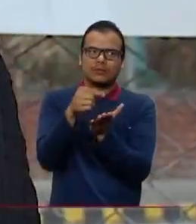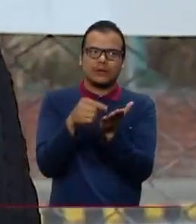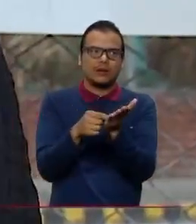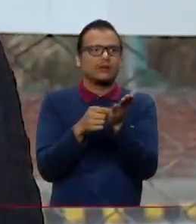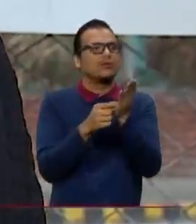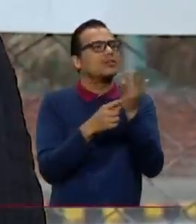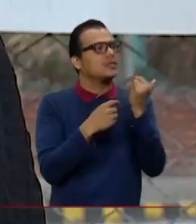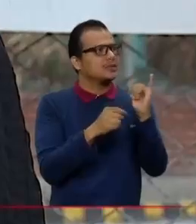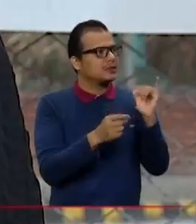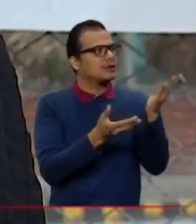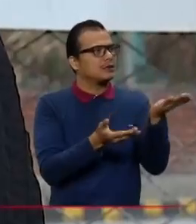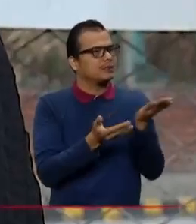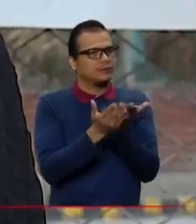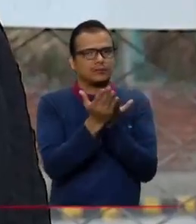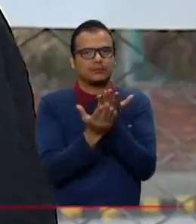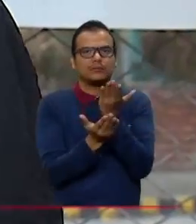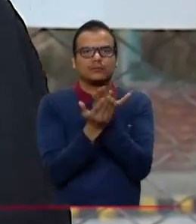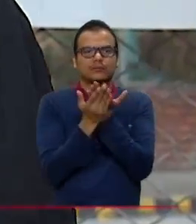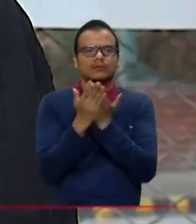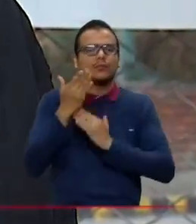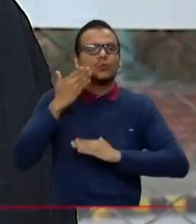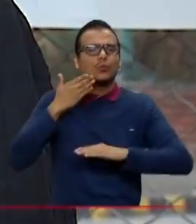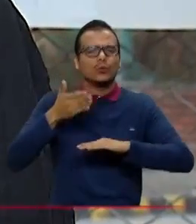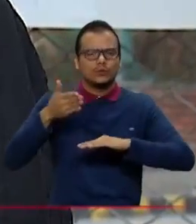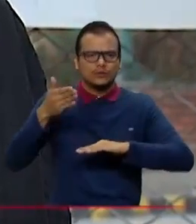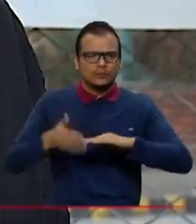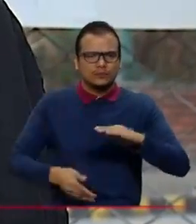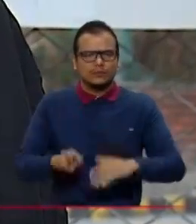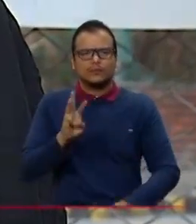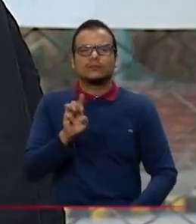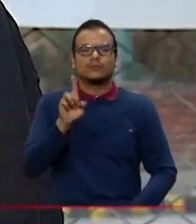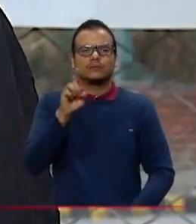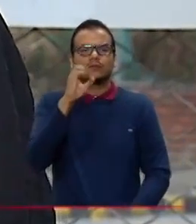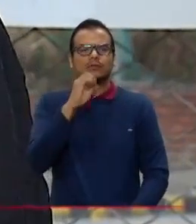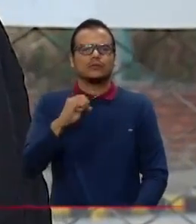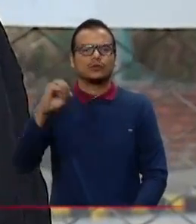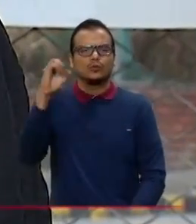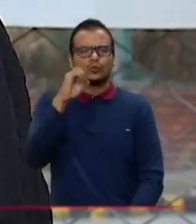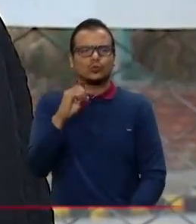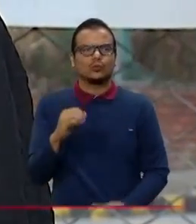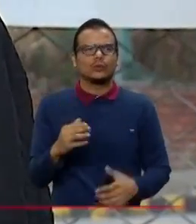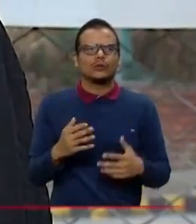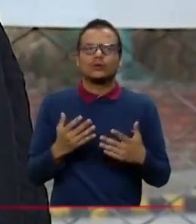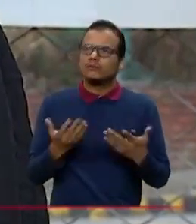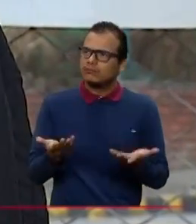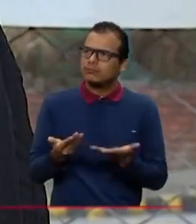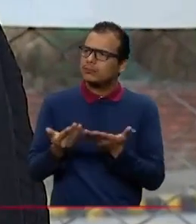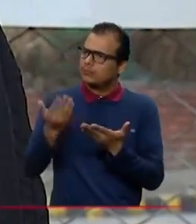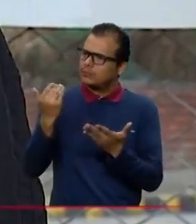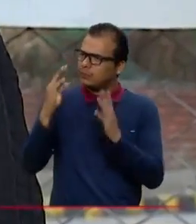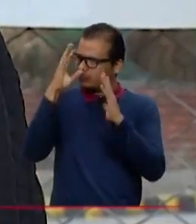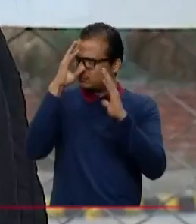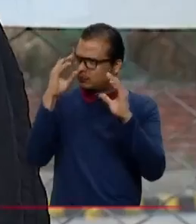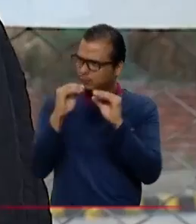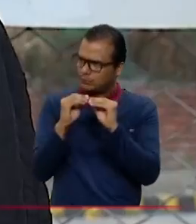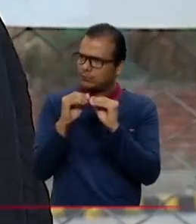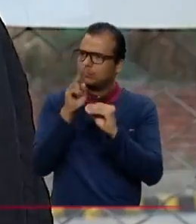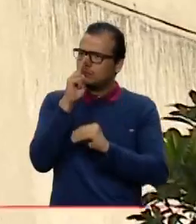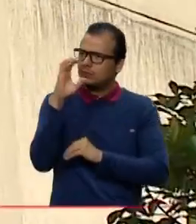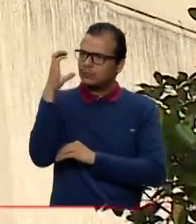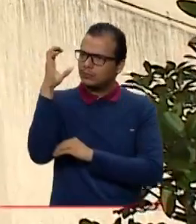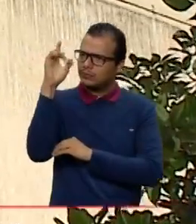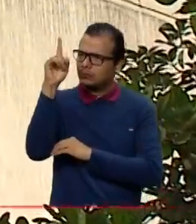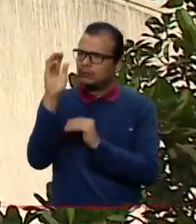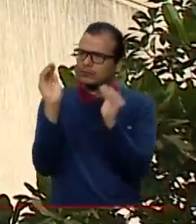está ahora hasta el 31 de octubre. Nosotras estamos diciendo, ¿dónde están los acuerdos que se hizo con la Nacional? Porque ellos dijeron